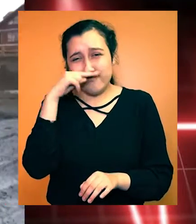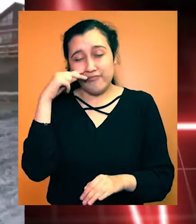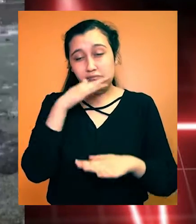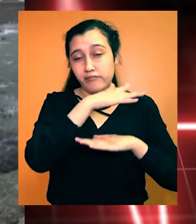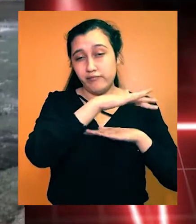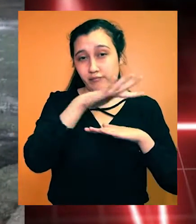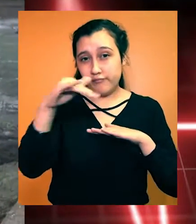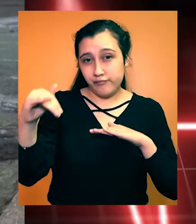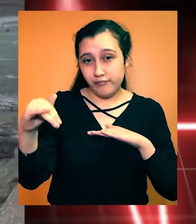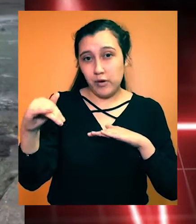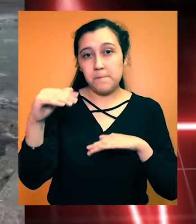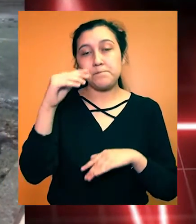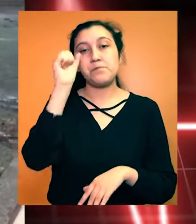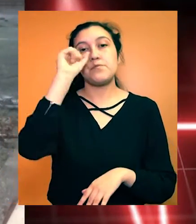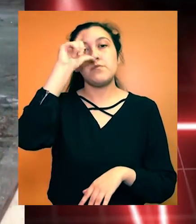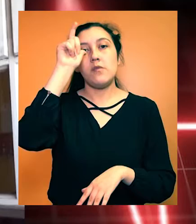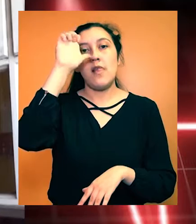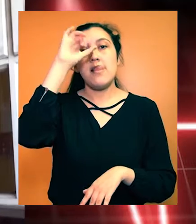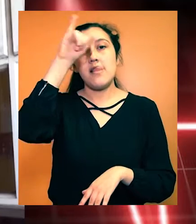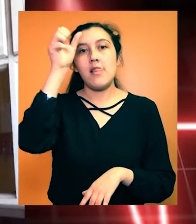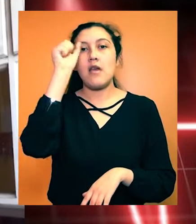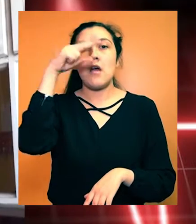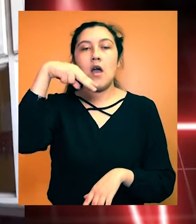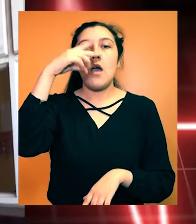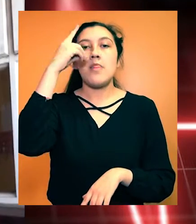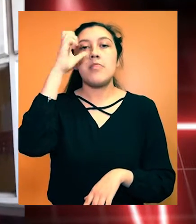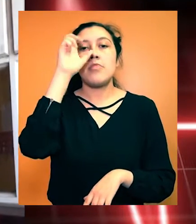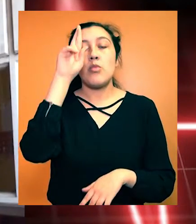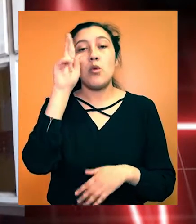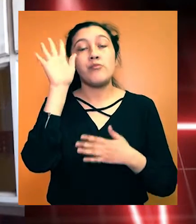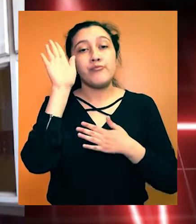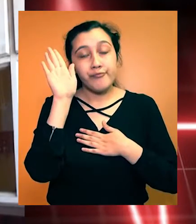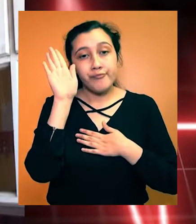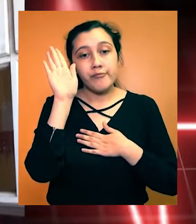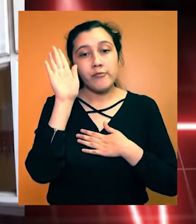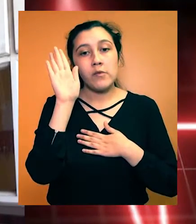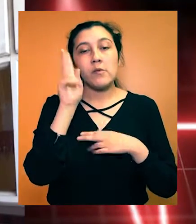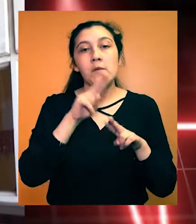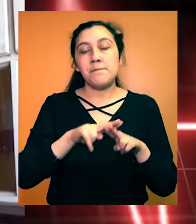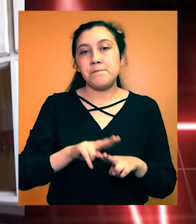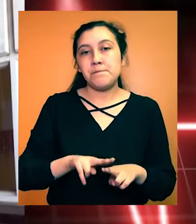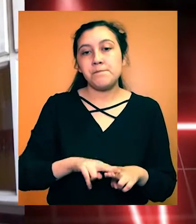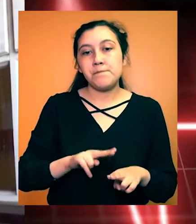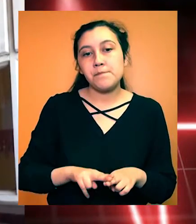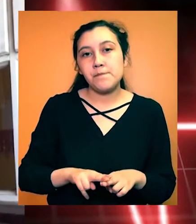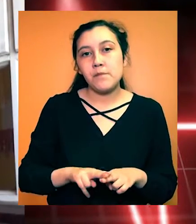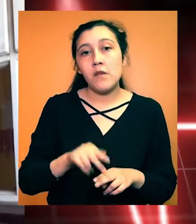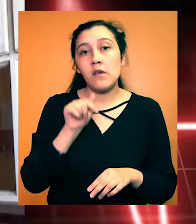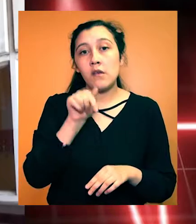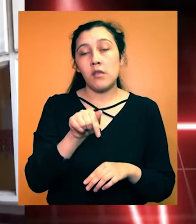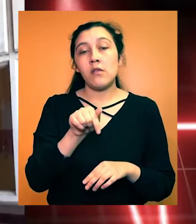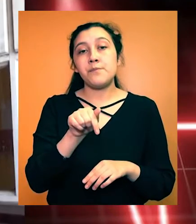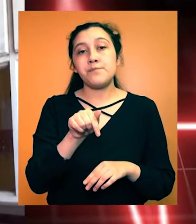un tramo de la costanera ancuditana, el diputado Alejandro Santana asumió el compromiso de fiscalizar las acciones que competen a organismos